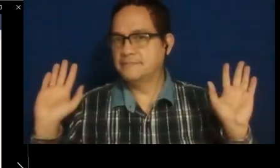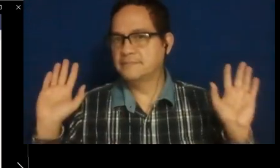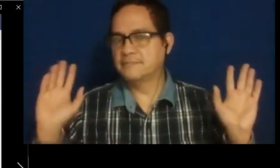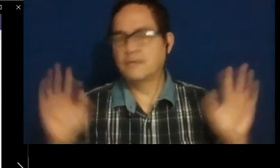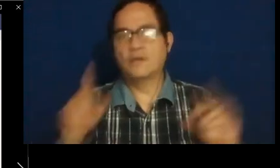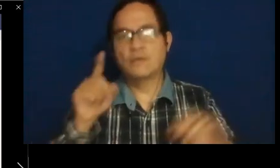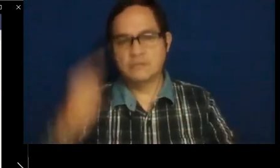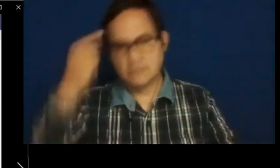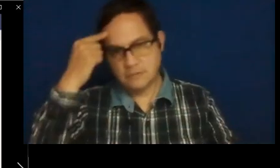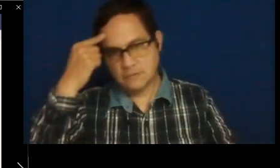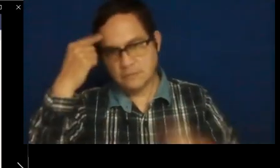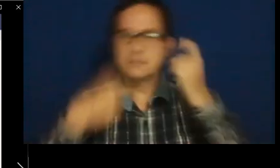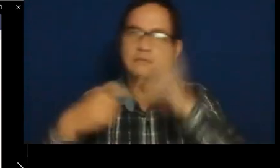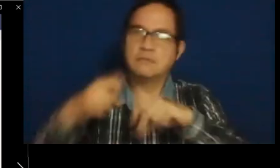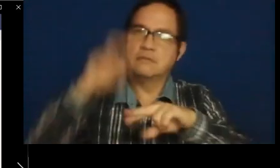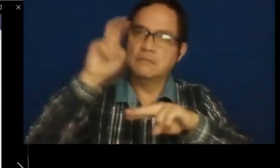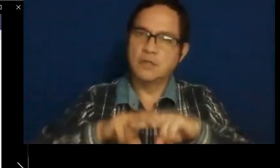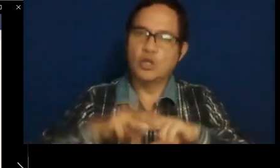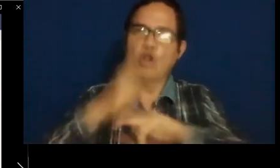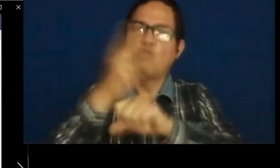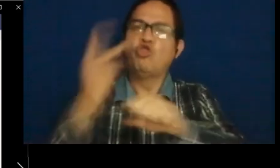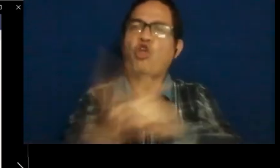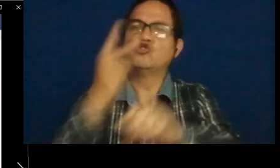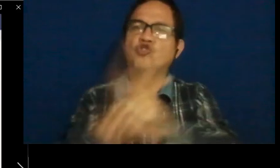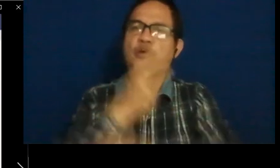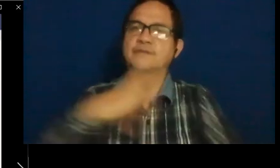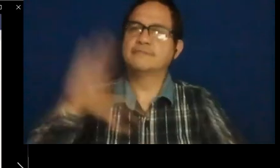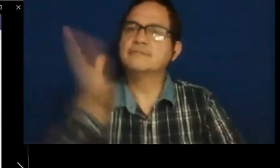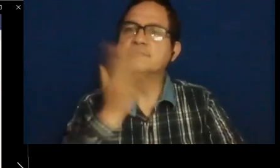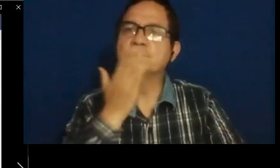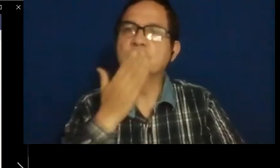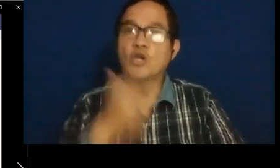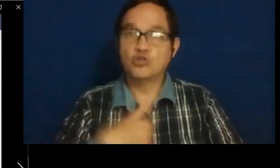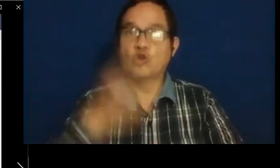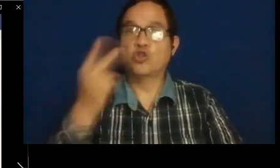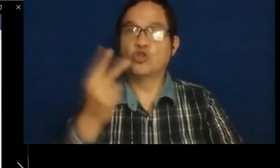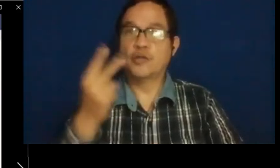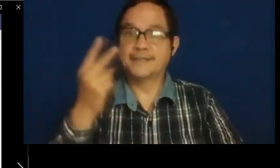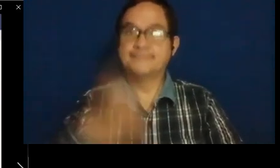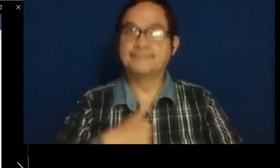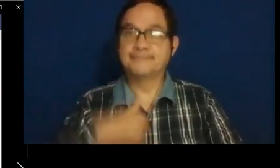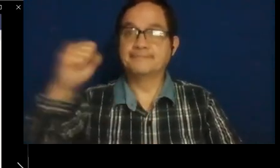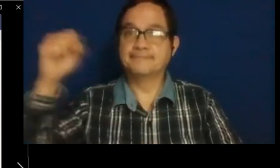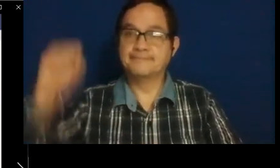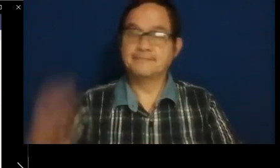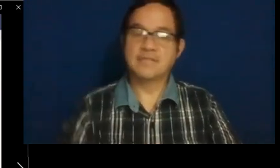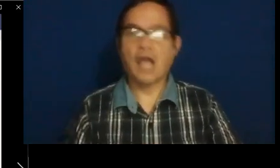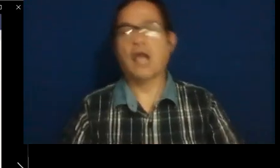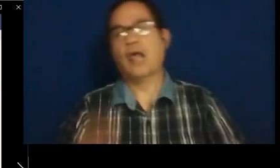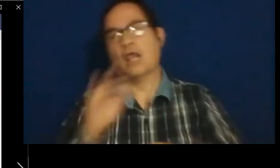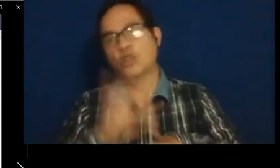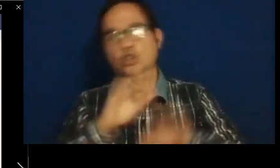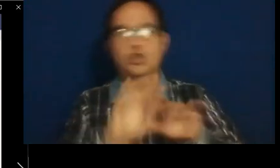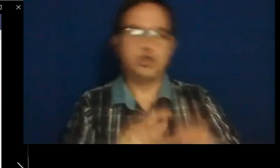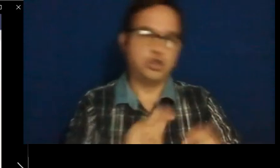perfectamente si usted se sienta, en 2 horas saca eso. Se lo aseguro, yo lo hice en 2 horitas. Que toca digitar, que